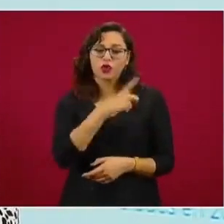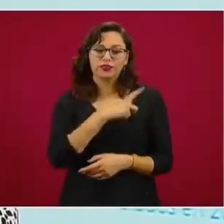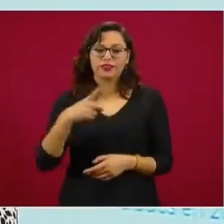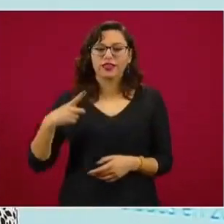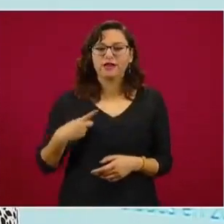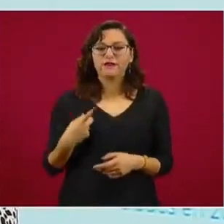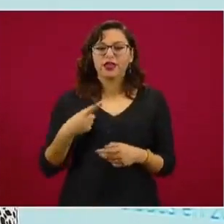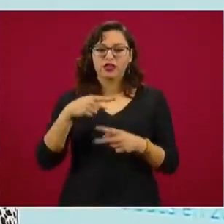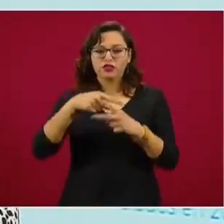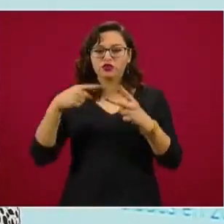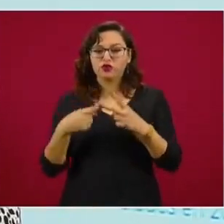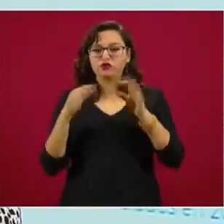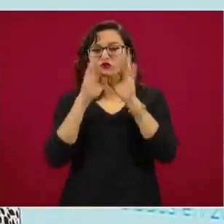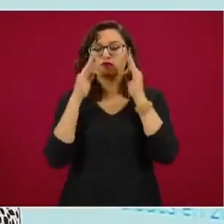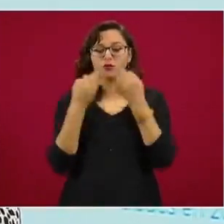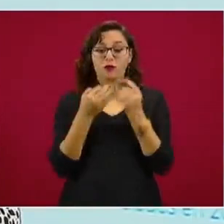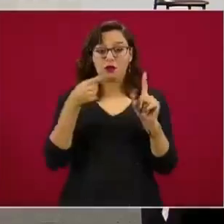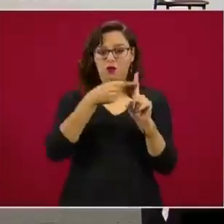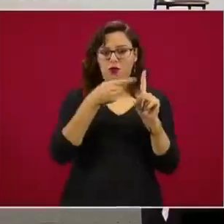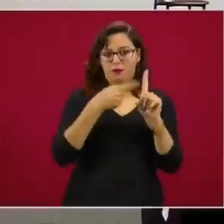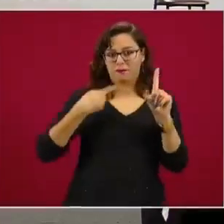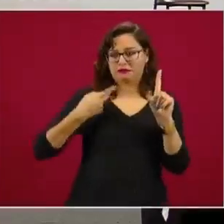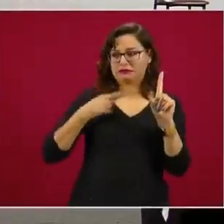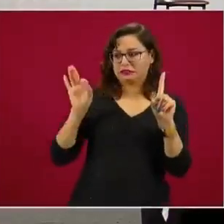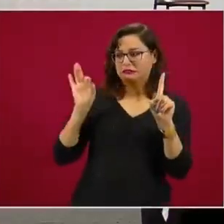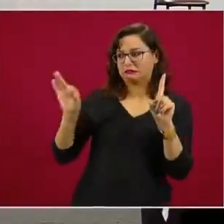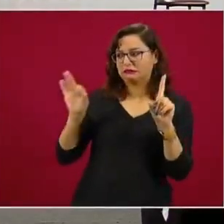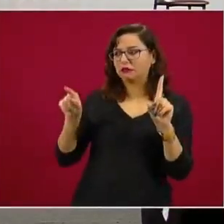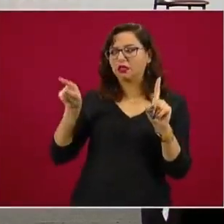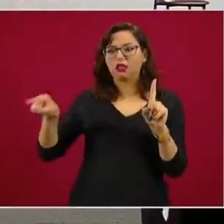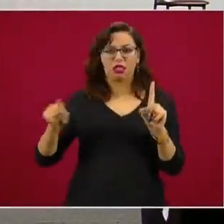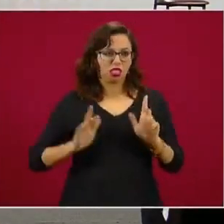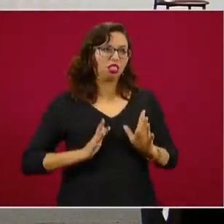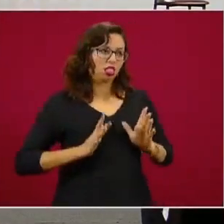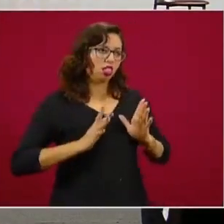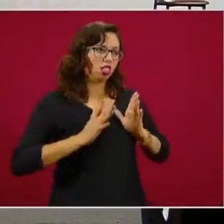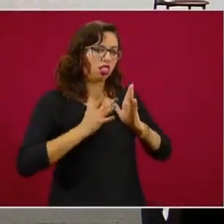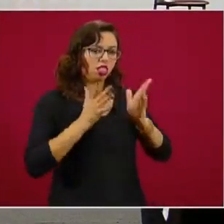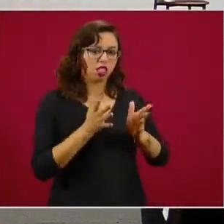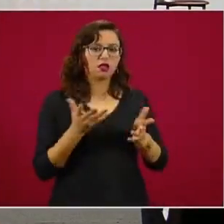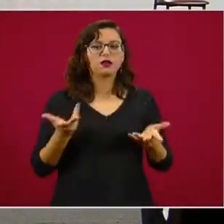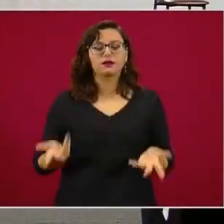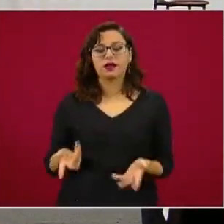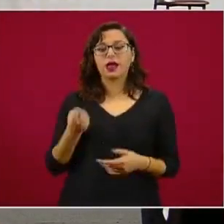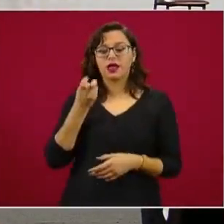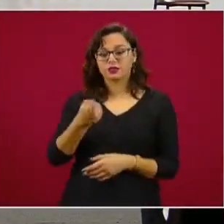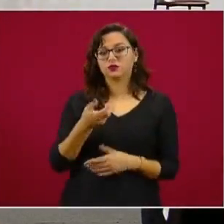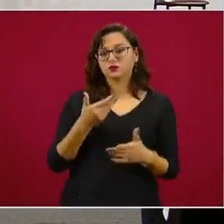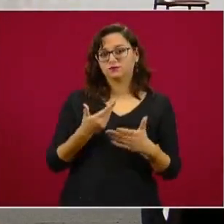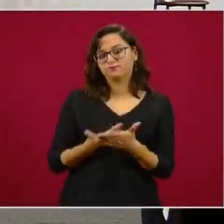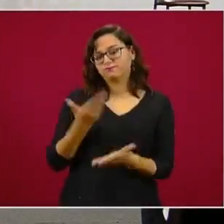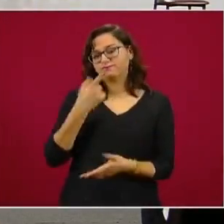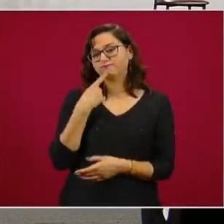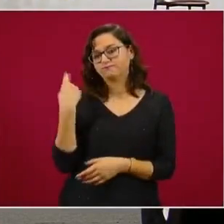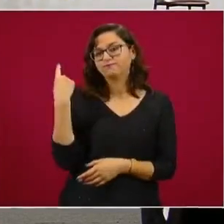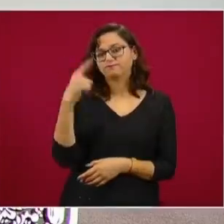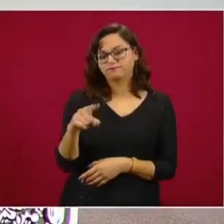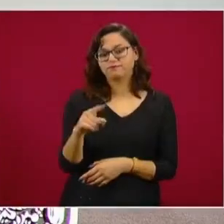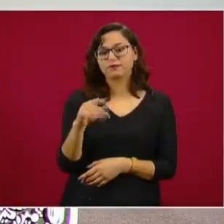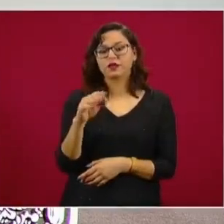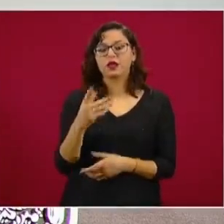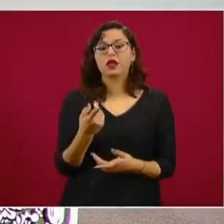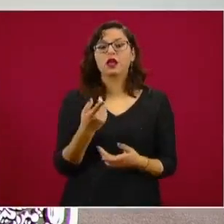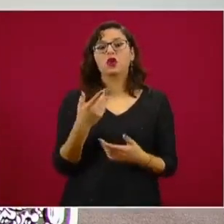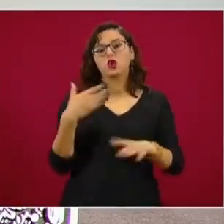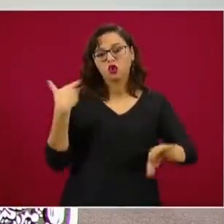Entonces, son dos partes. En las denuncias que se hicieron ante la Fiscalía General también van denuncias obviamente a